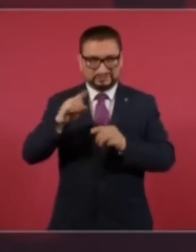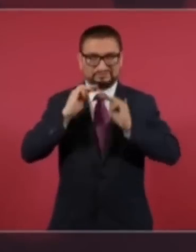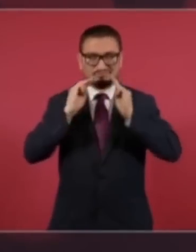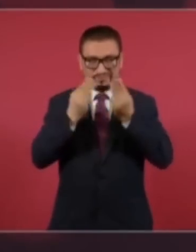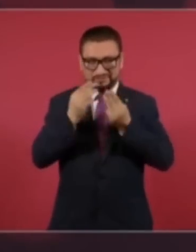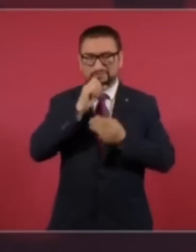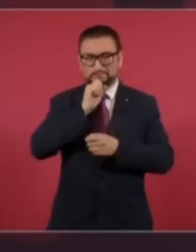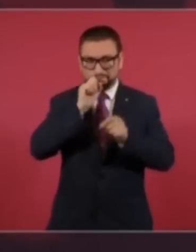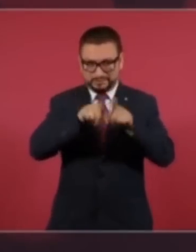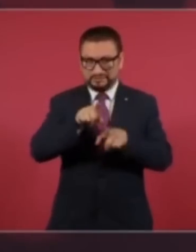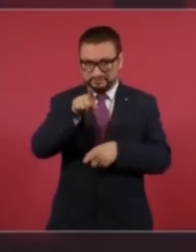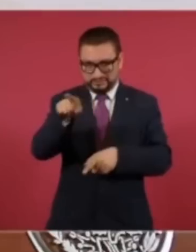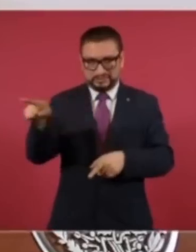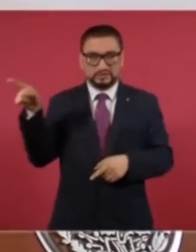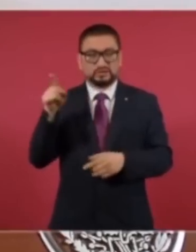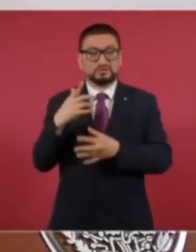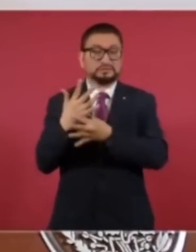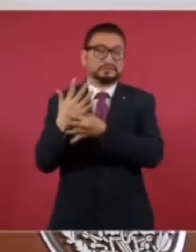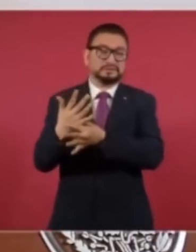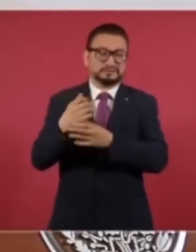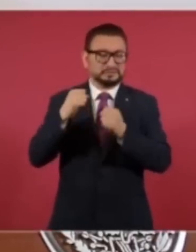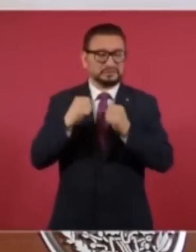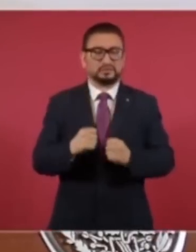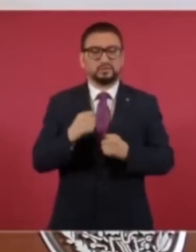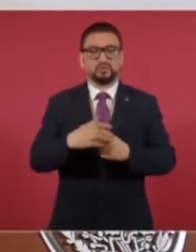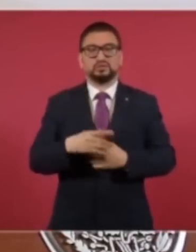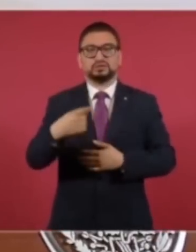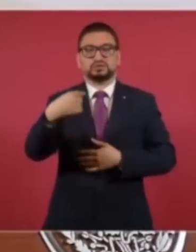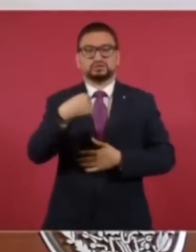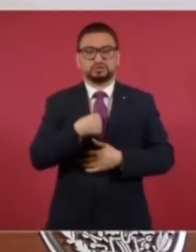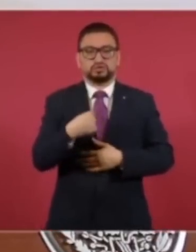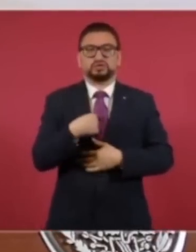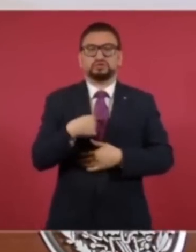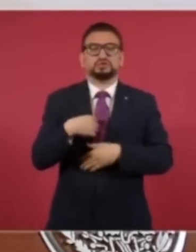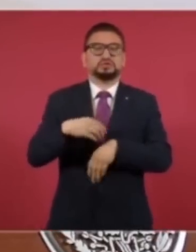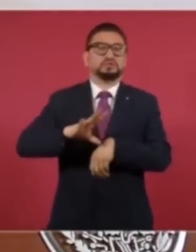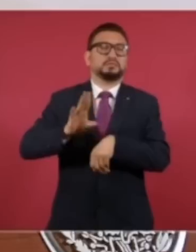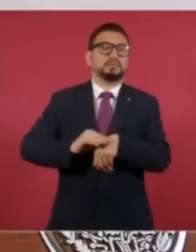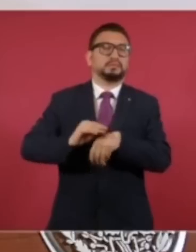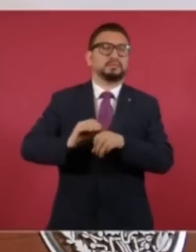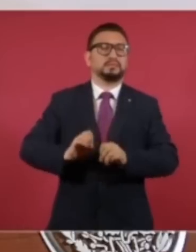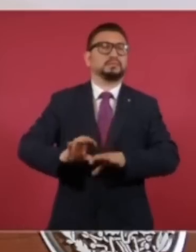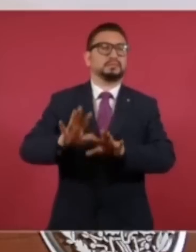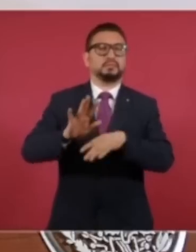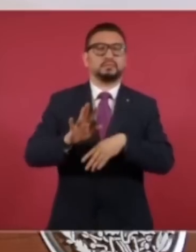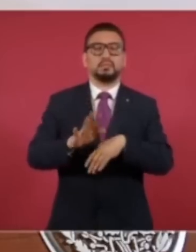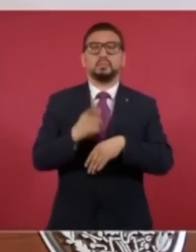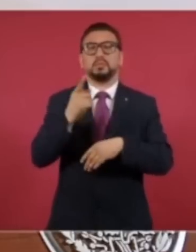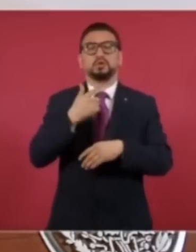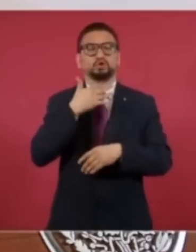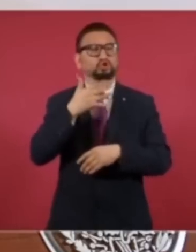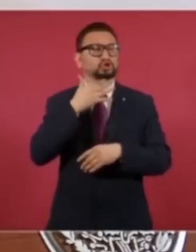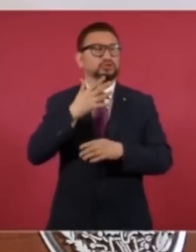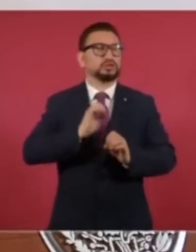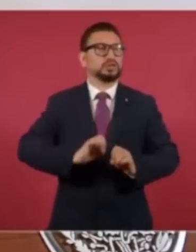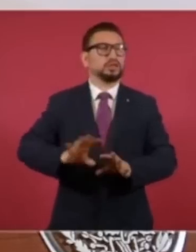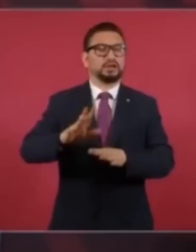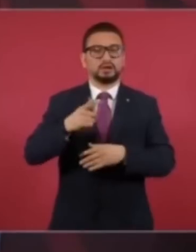mafiosos de que yo había tolerado la corrupción y que no había yo